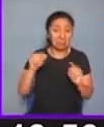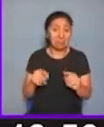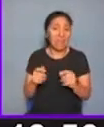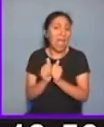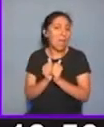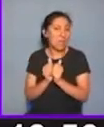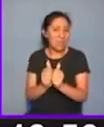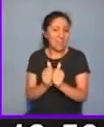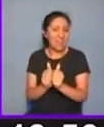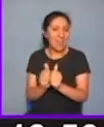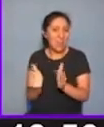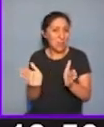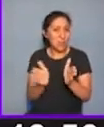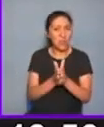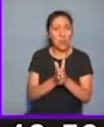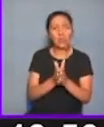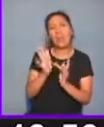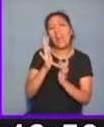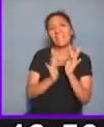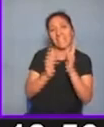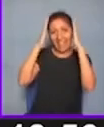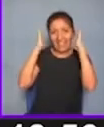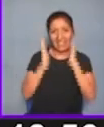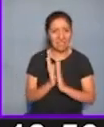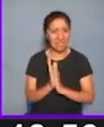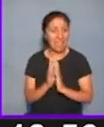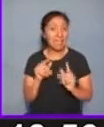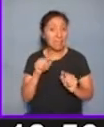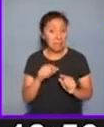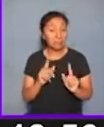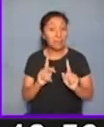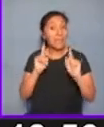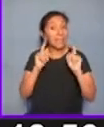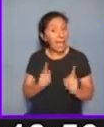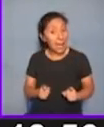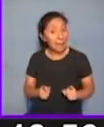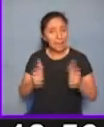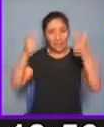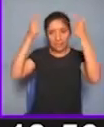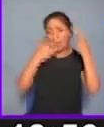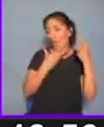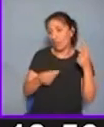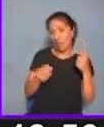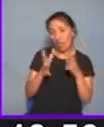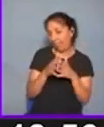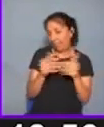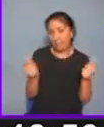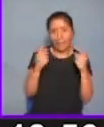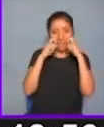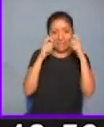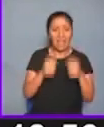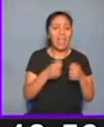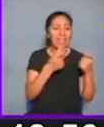conjunto a la comunidad de la capilla virgen de Fátima donde también los reyes luego terminada la visita y la entrega de de